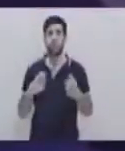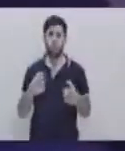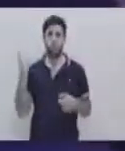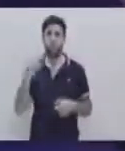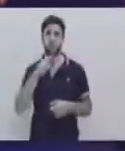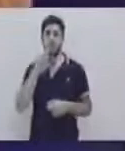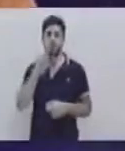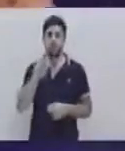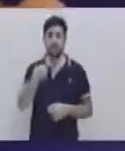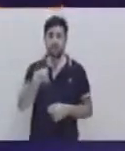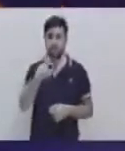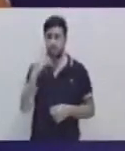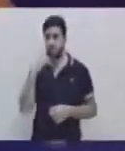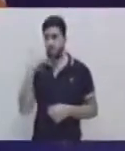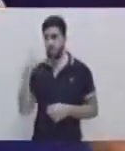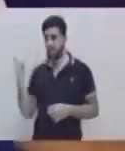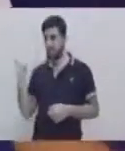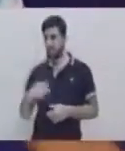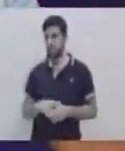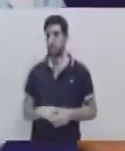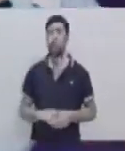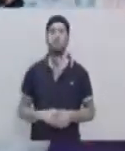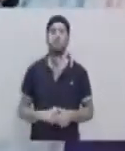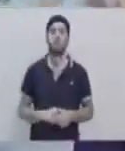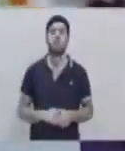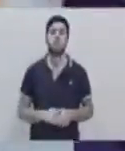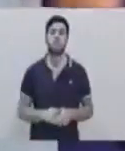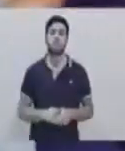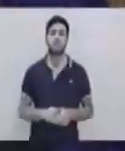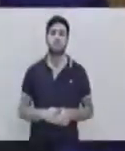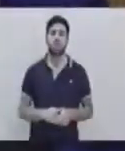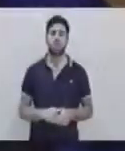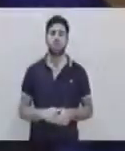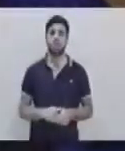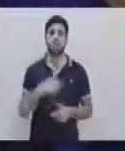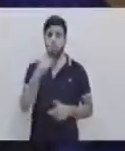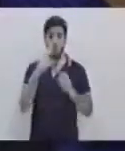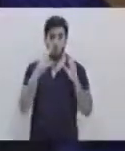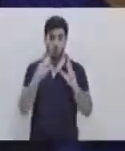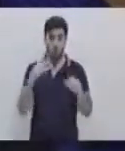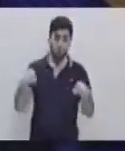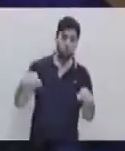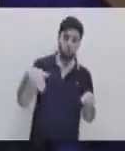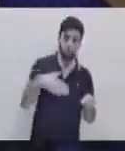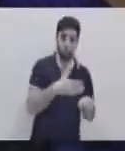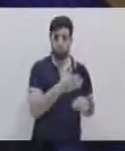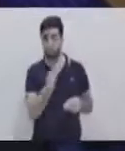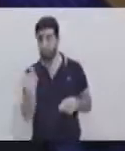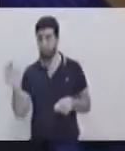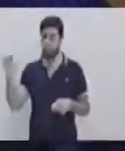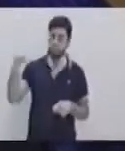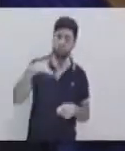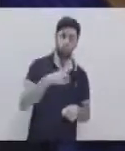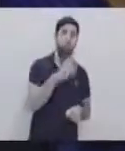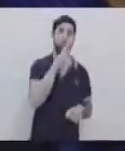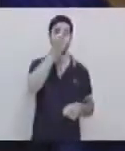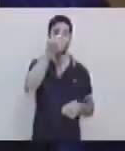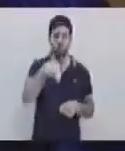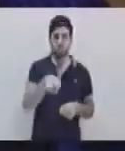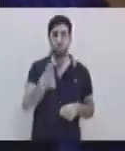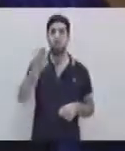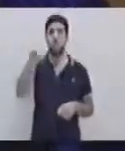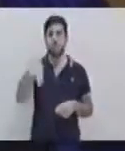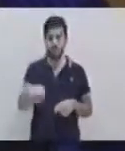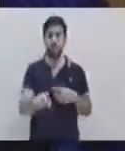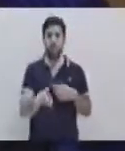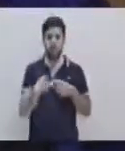Vamos rumbo hacia Chimaltenango. Es una carretera con muchas curvas, entonces tenemos que tener mucha precaución. Sigamos, por